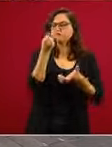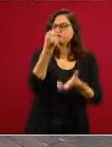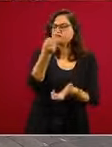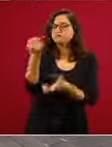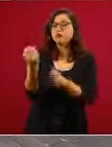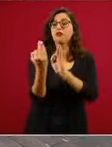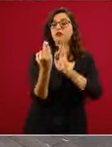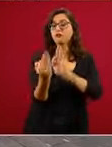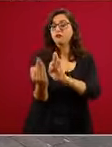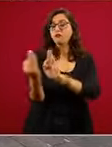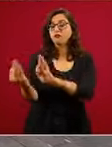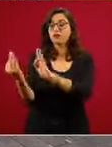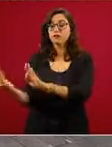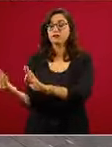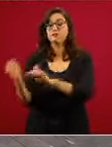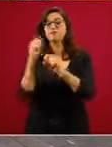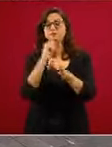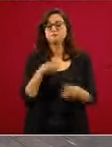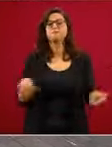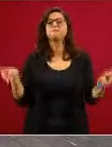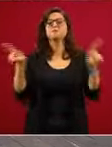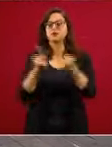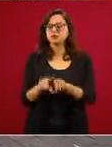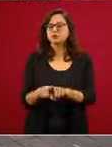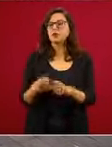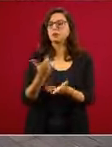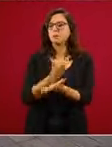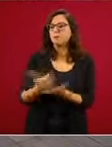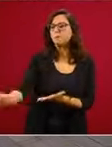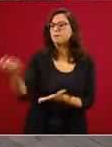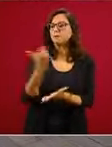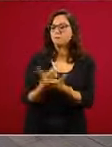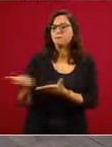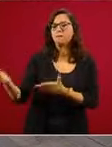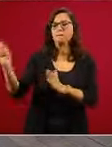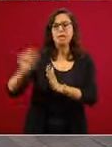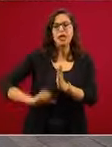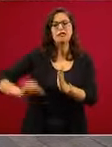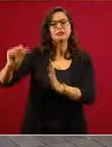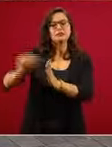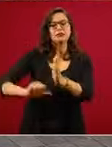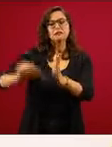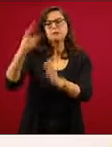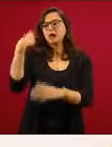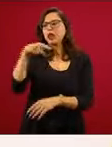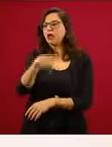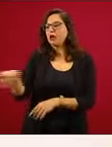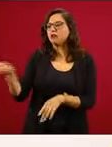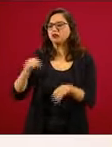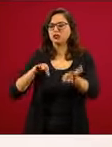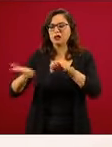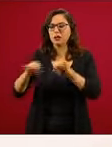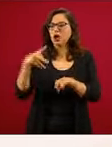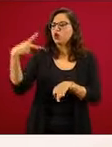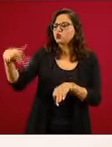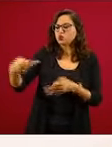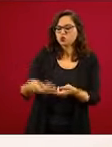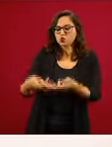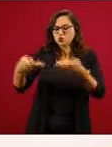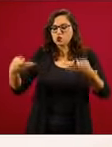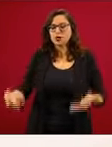directa. Se les ayuda con jornales para cultivar sus tierras. Se les